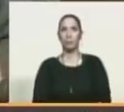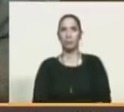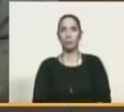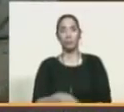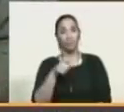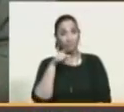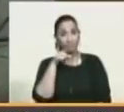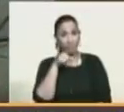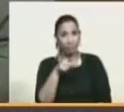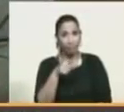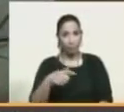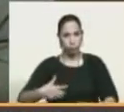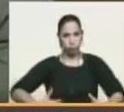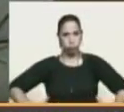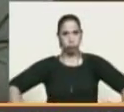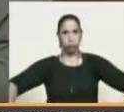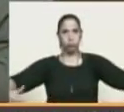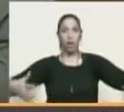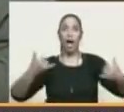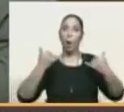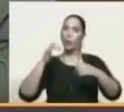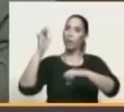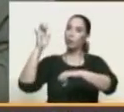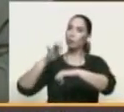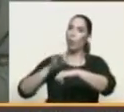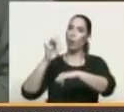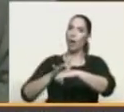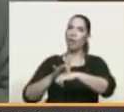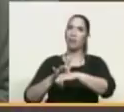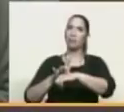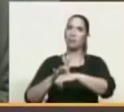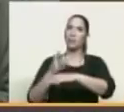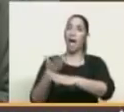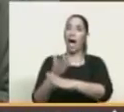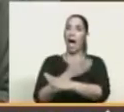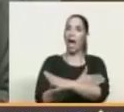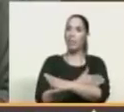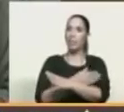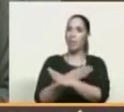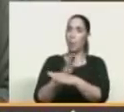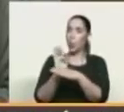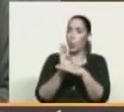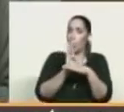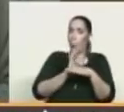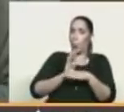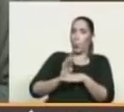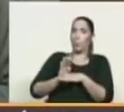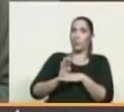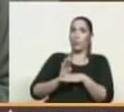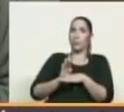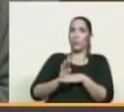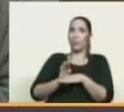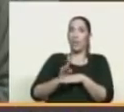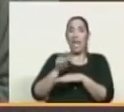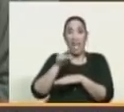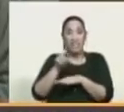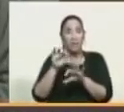Esas fortunas ahora van a ser tocadas porque antes eran privilegiadas. Esas familias